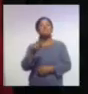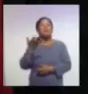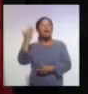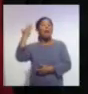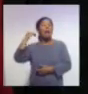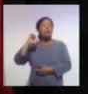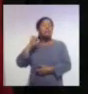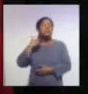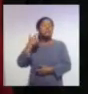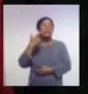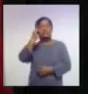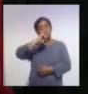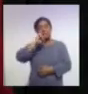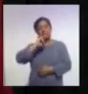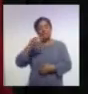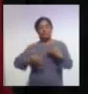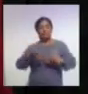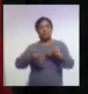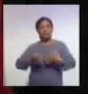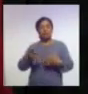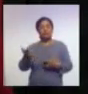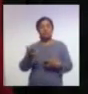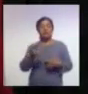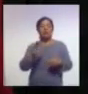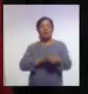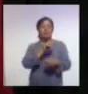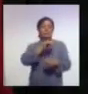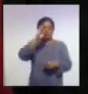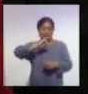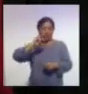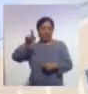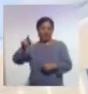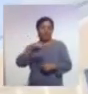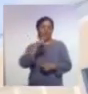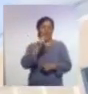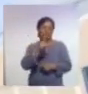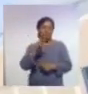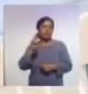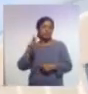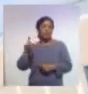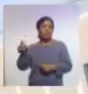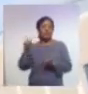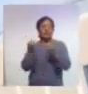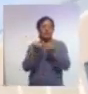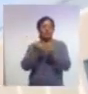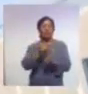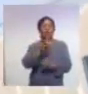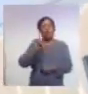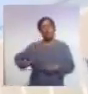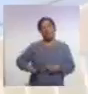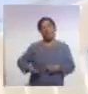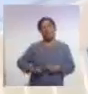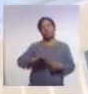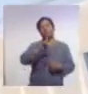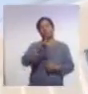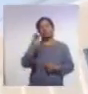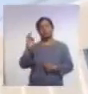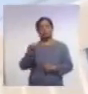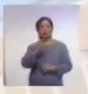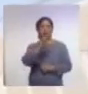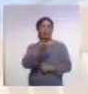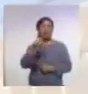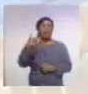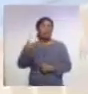la administración de Pedro Rosselló González y comisionado residente bajo los gobernadores Luis Fortuño y Alejandro García Padilla. Sin